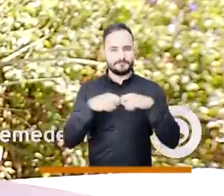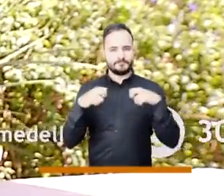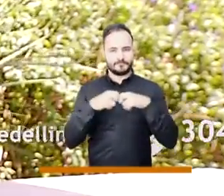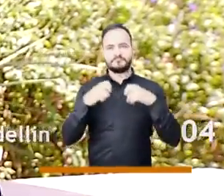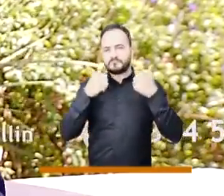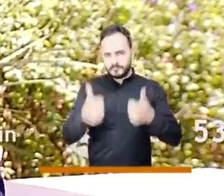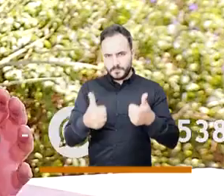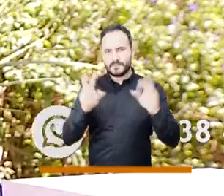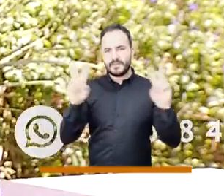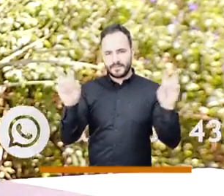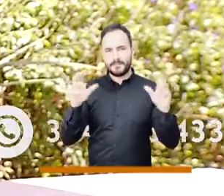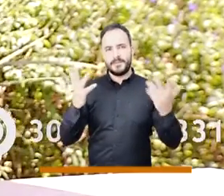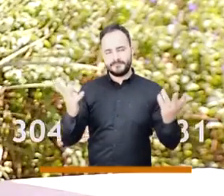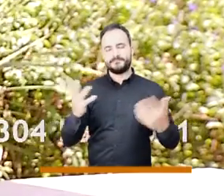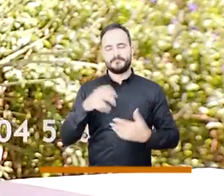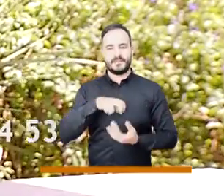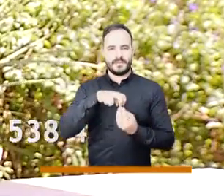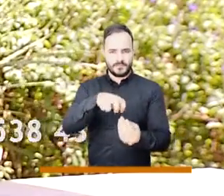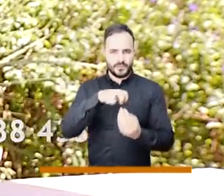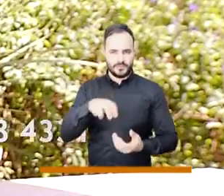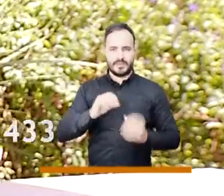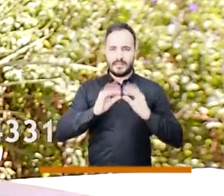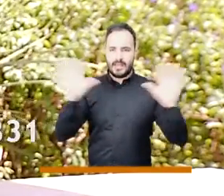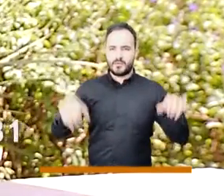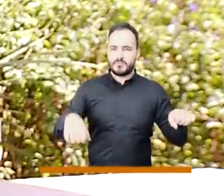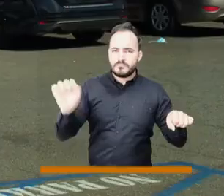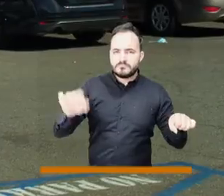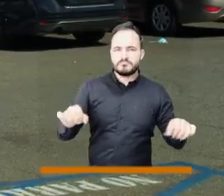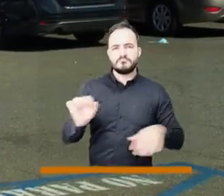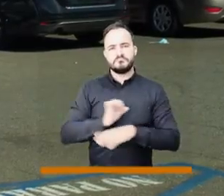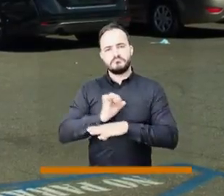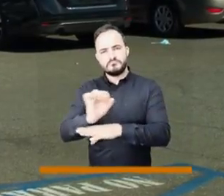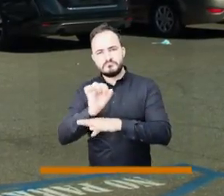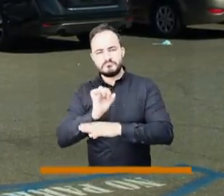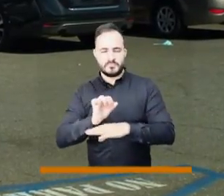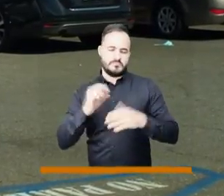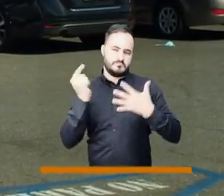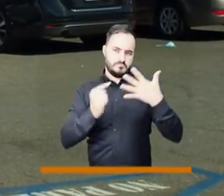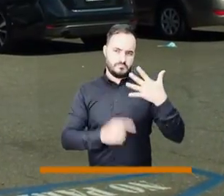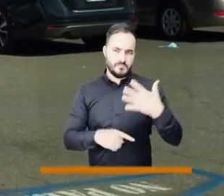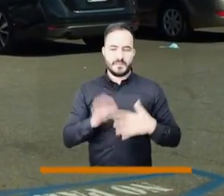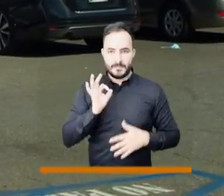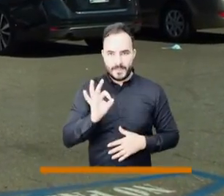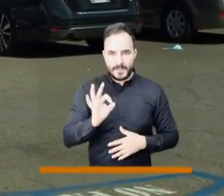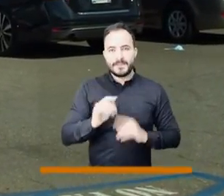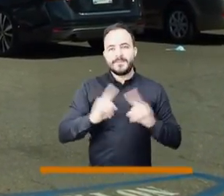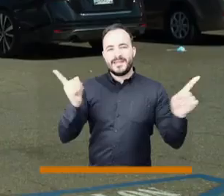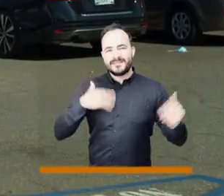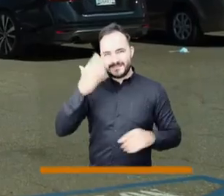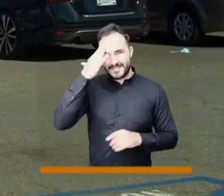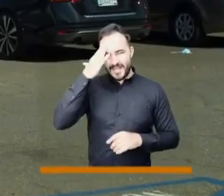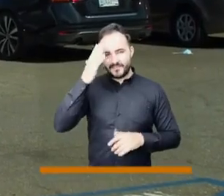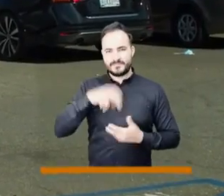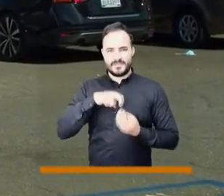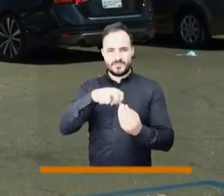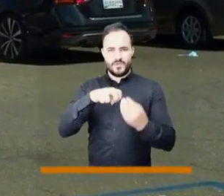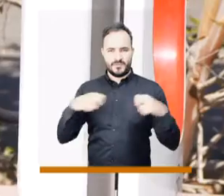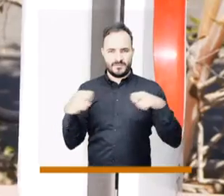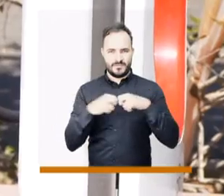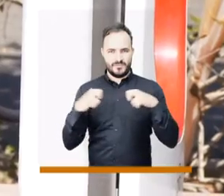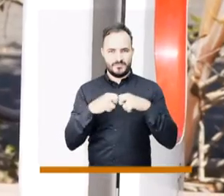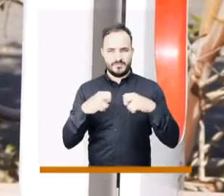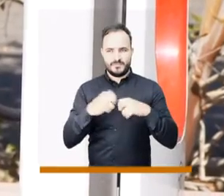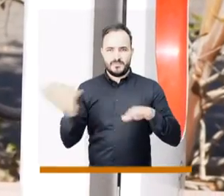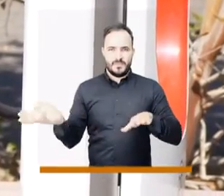movilidad eléctrica, desde el transporte individual, digamos, de los vehículos, las motos, pero el papel también tan importante que tiene hoy el transporte